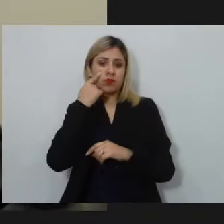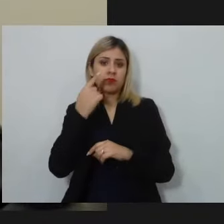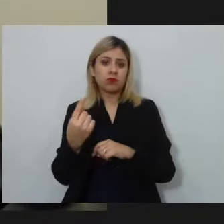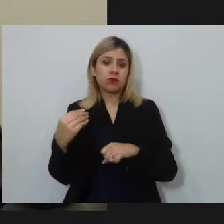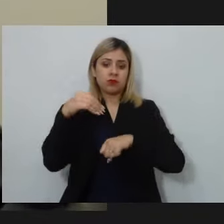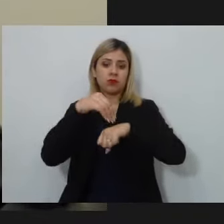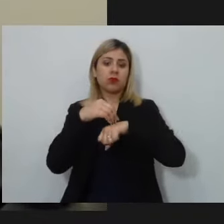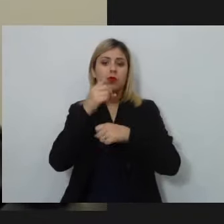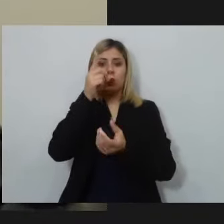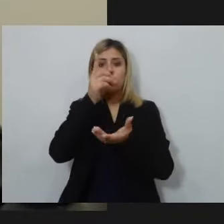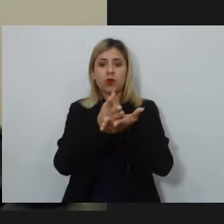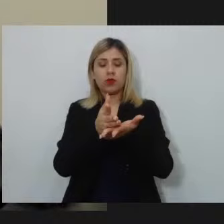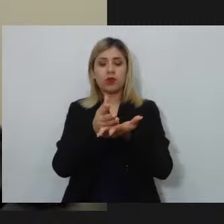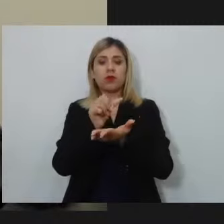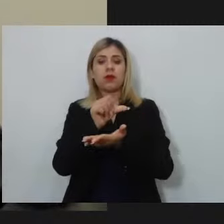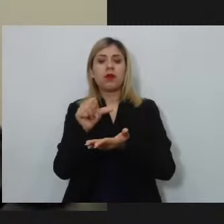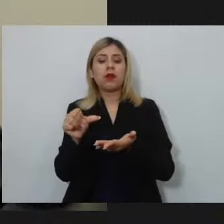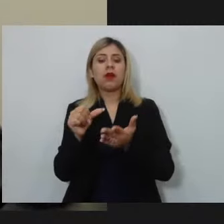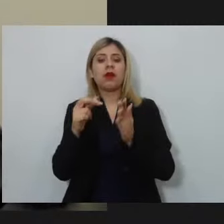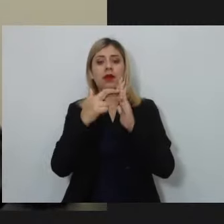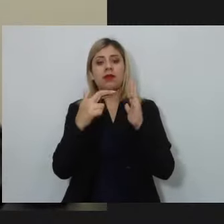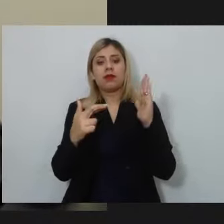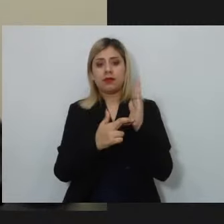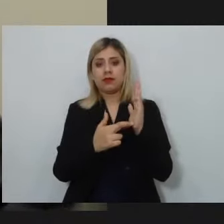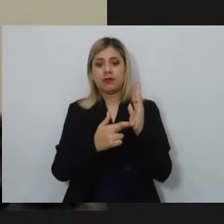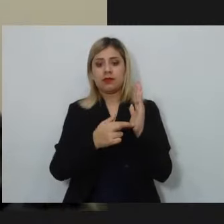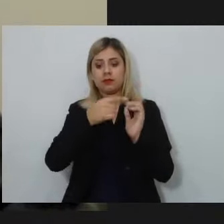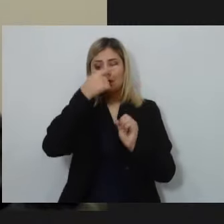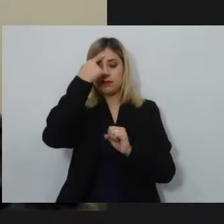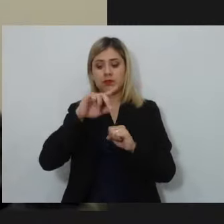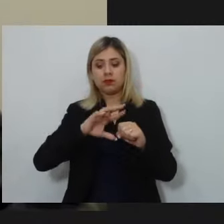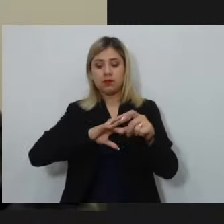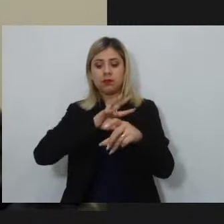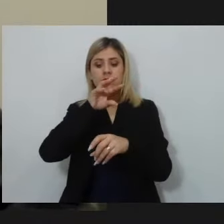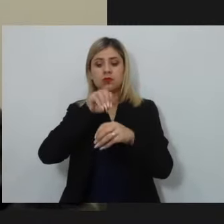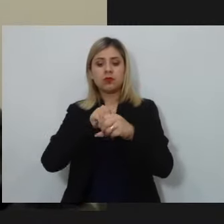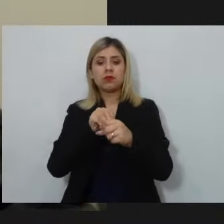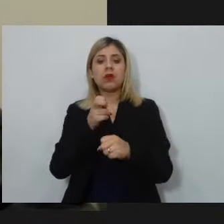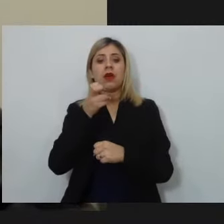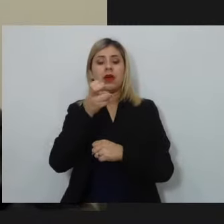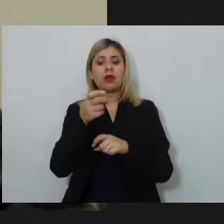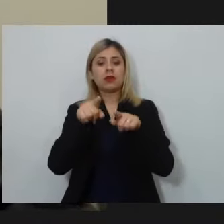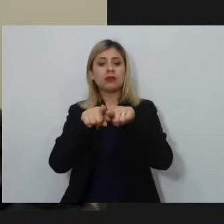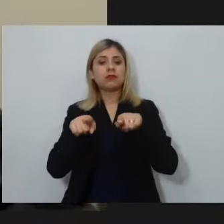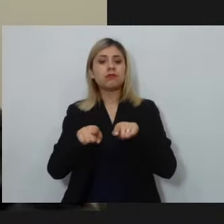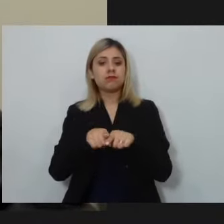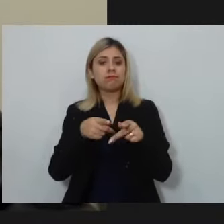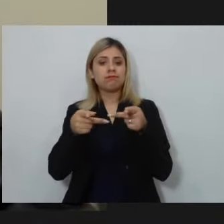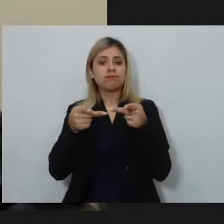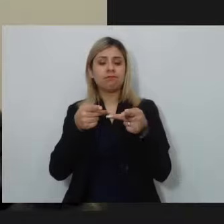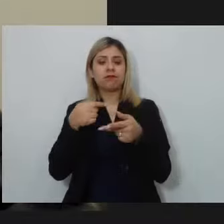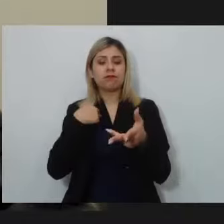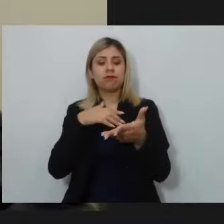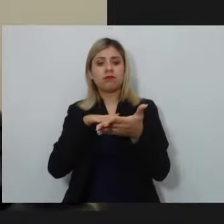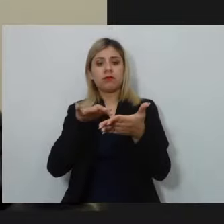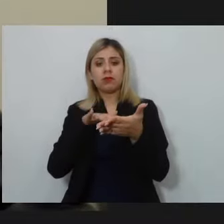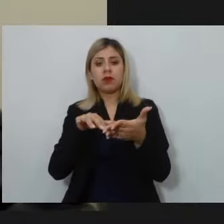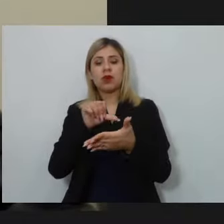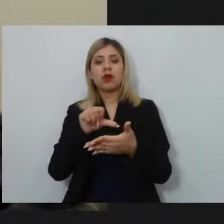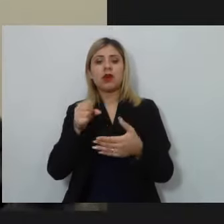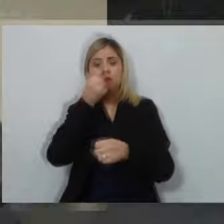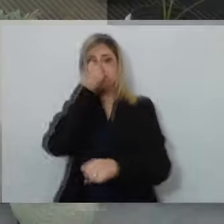se se incorpore en la votación junto con ello gracias al contrario consejera García por